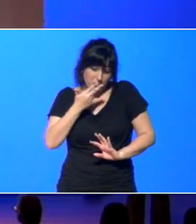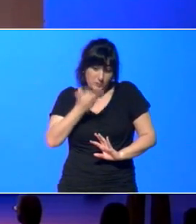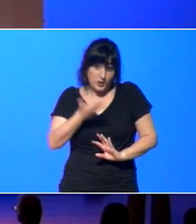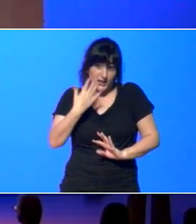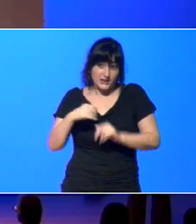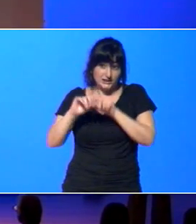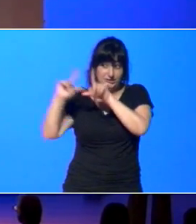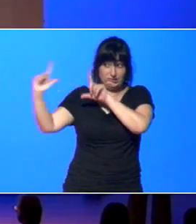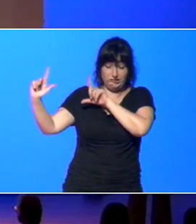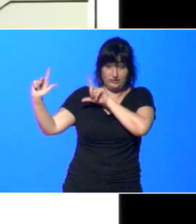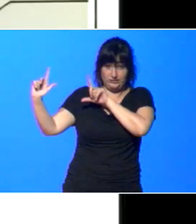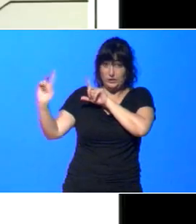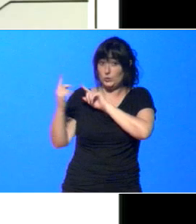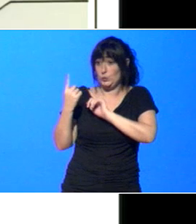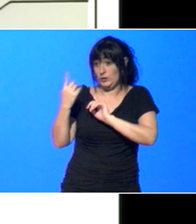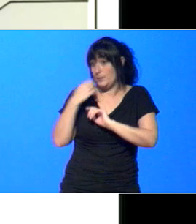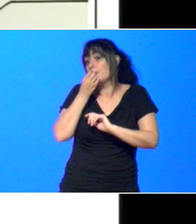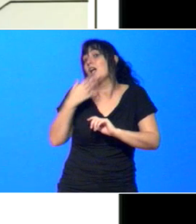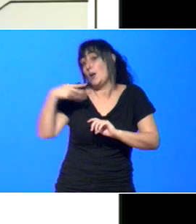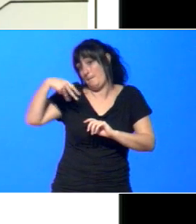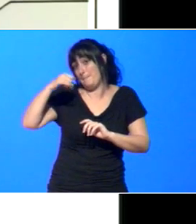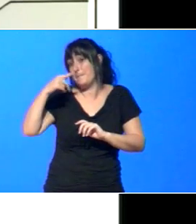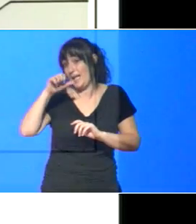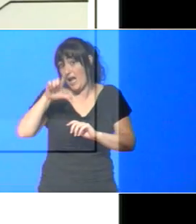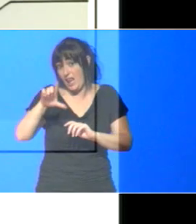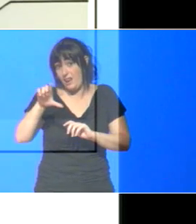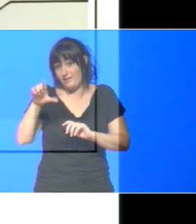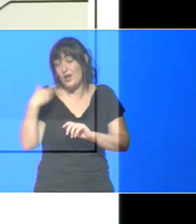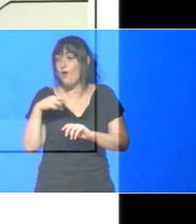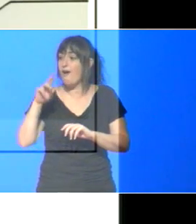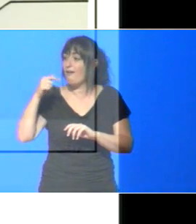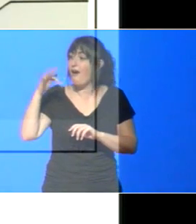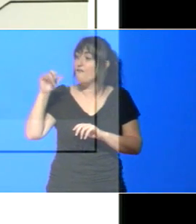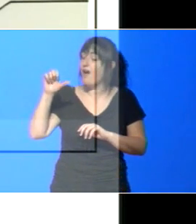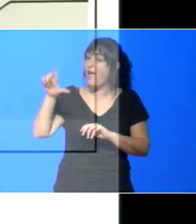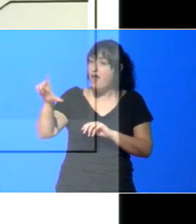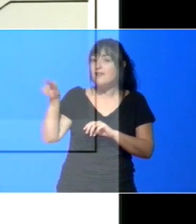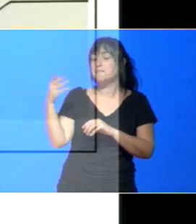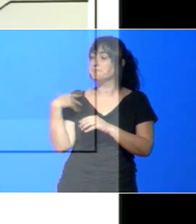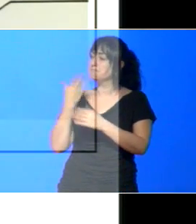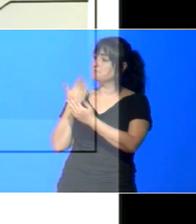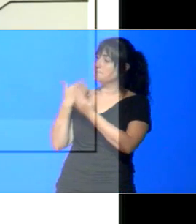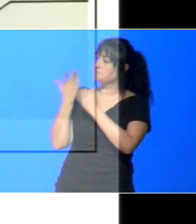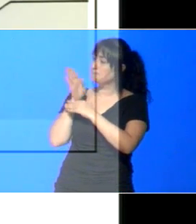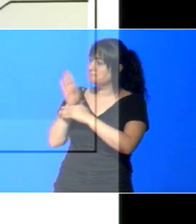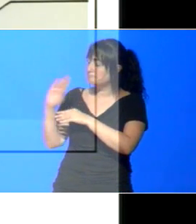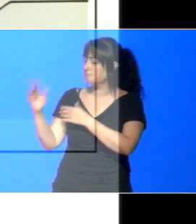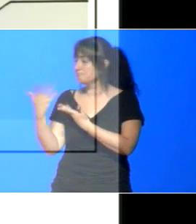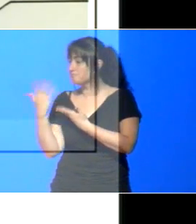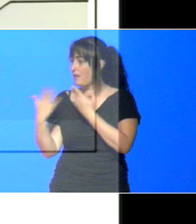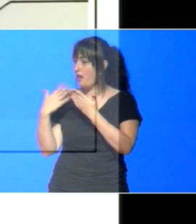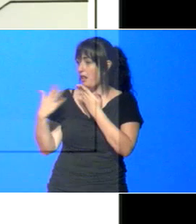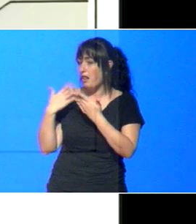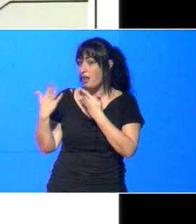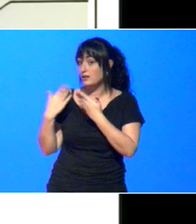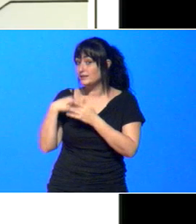que hicieron, bueno, pues Miquel, que antes estuvo presentando a Rafael, está dentro de una asociación en Chungurenaya de autogestores. Y el